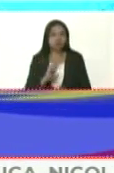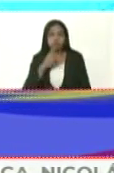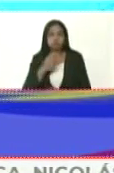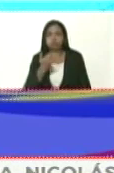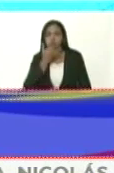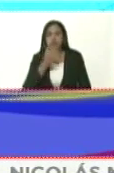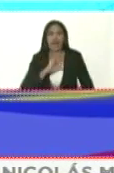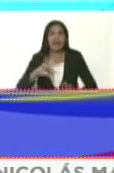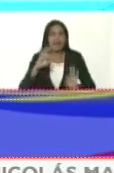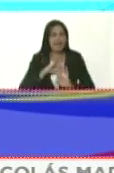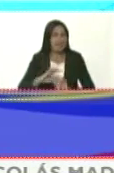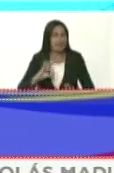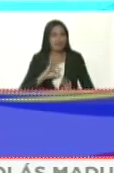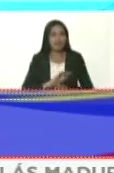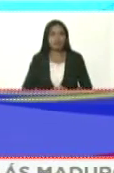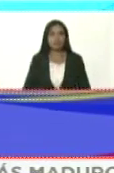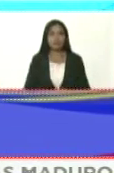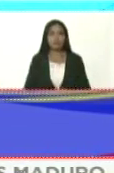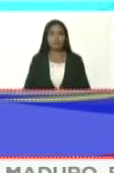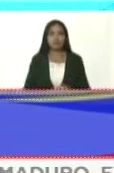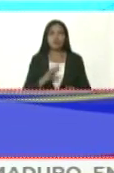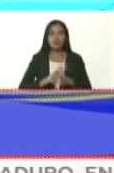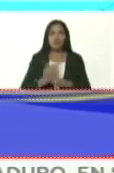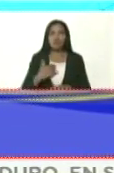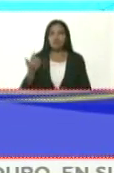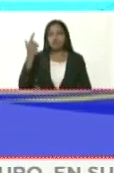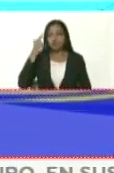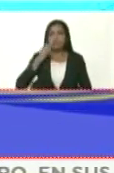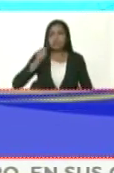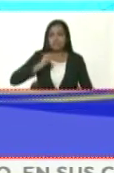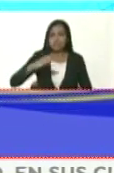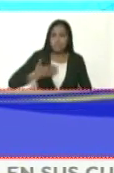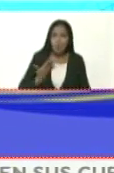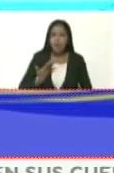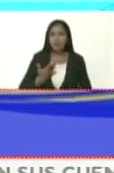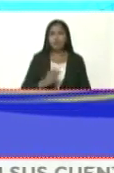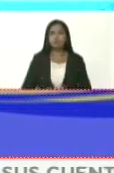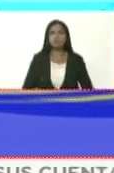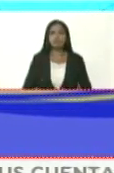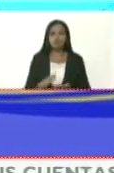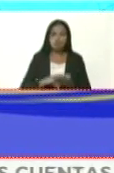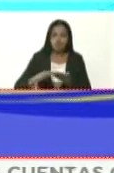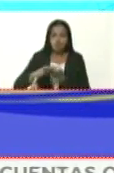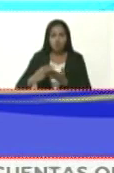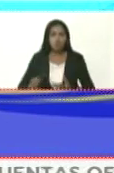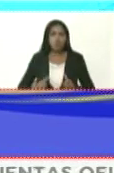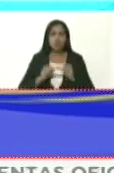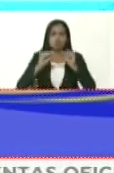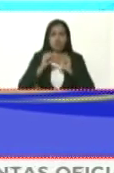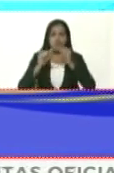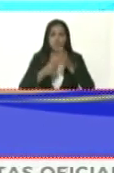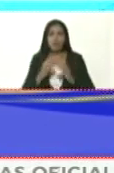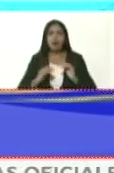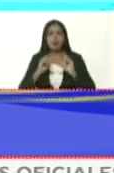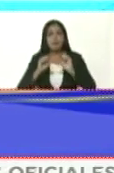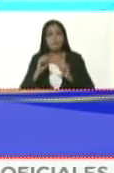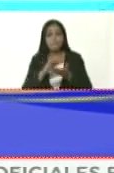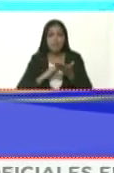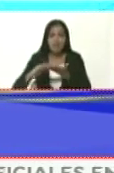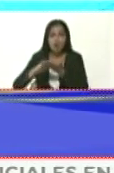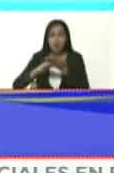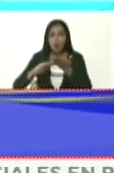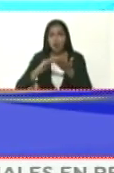excusa a nadie, porque yo sé que sí se puede recuperar, avanzar, mantener, mejorar.